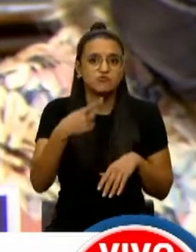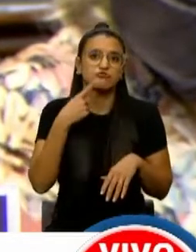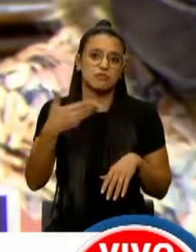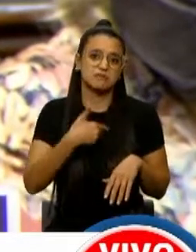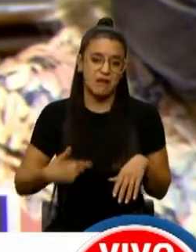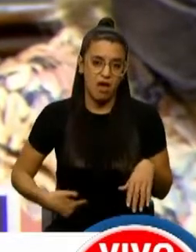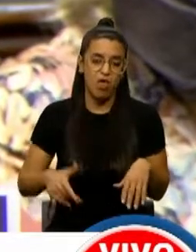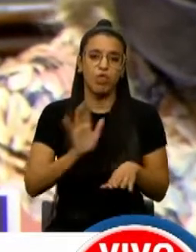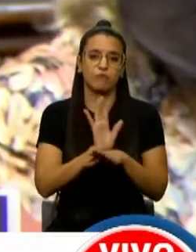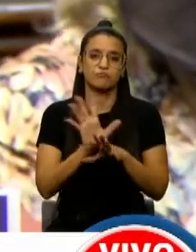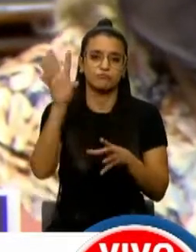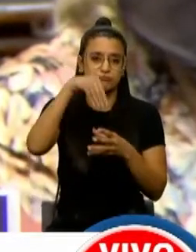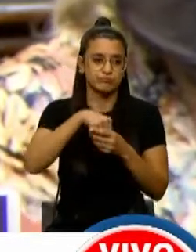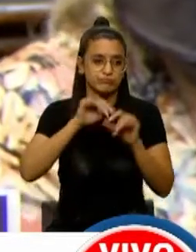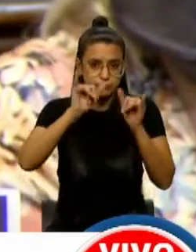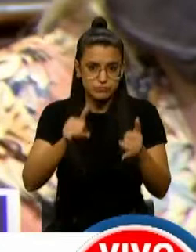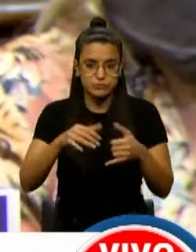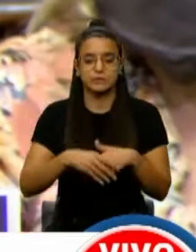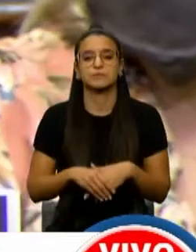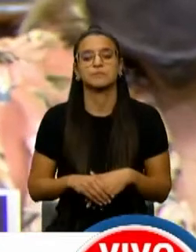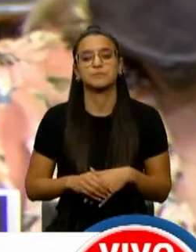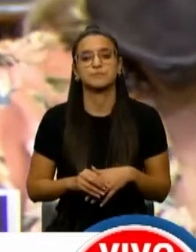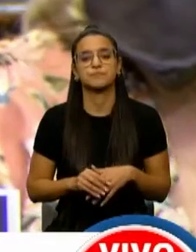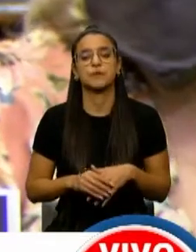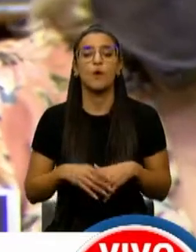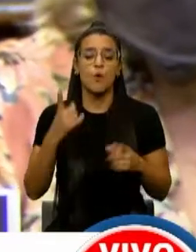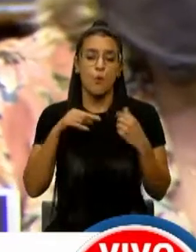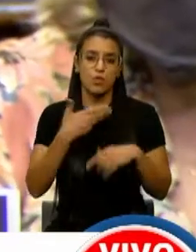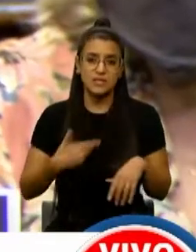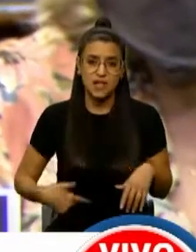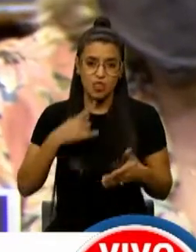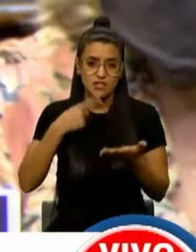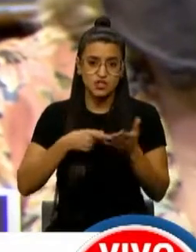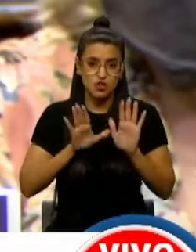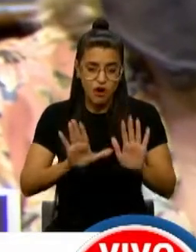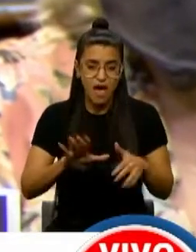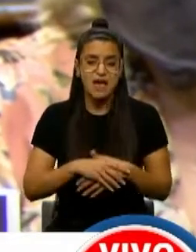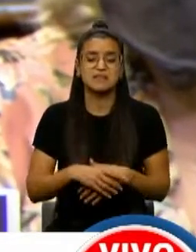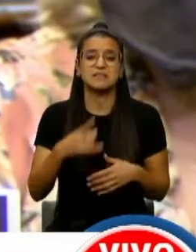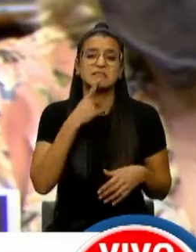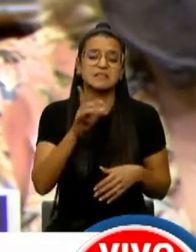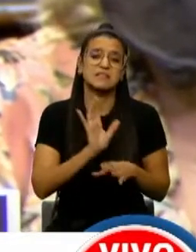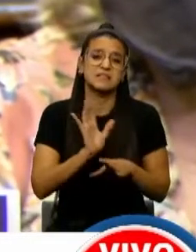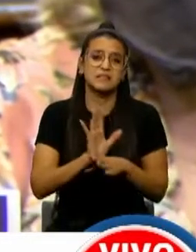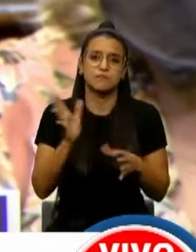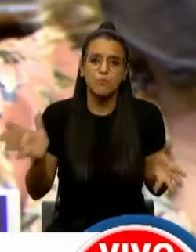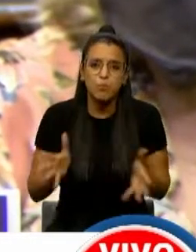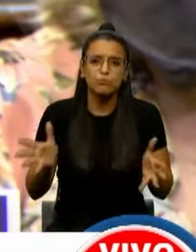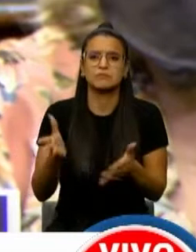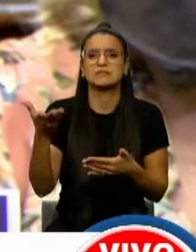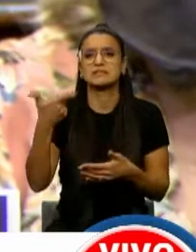Estado se involucra. El Estado, cuando toma esta decisión, impulsada por supuesto por el Senado de la